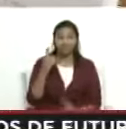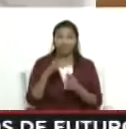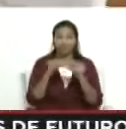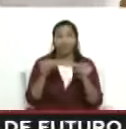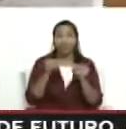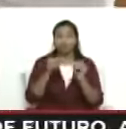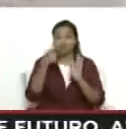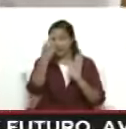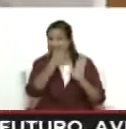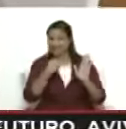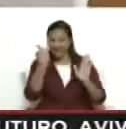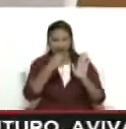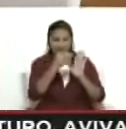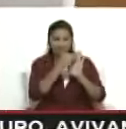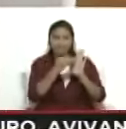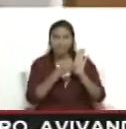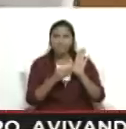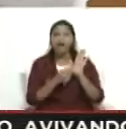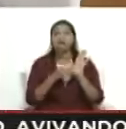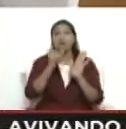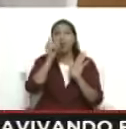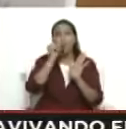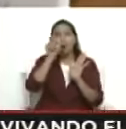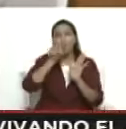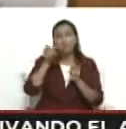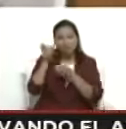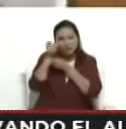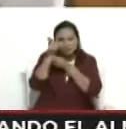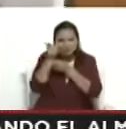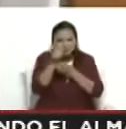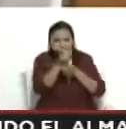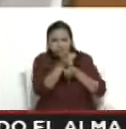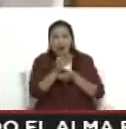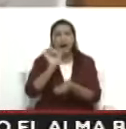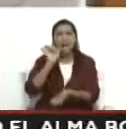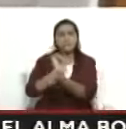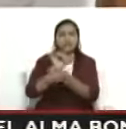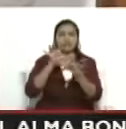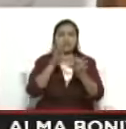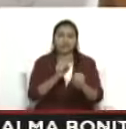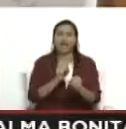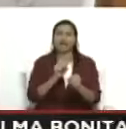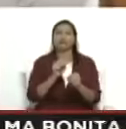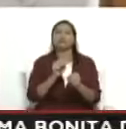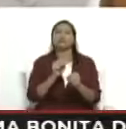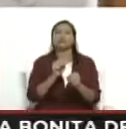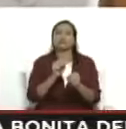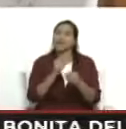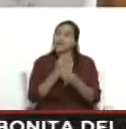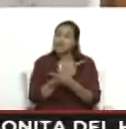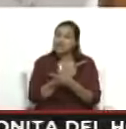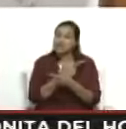Francotiradores apresados el día 11-4 del 2002 y liberados el 12-4